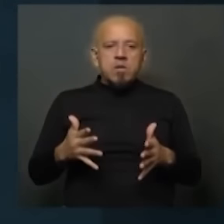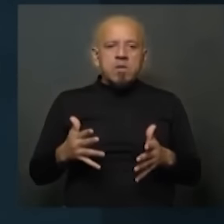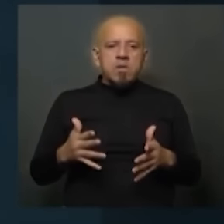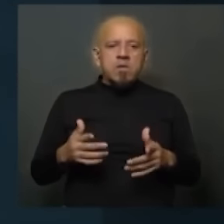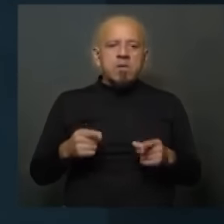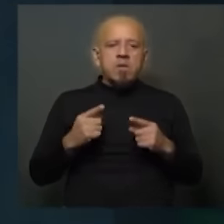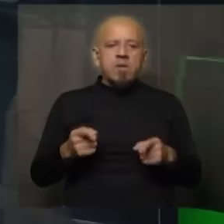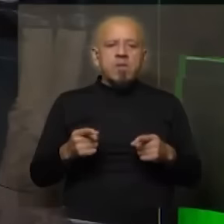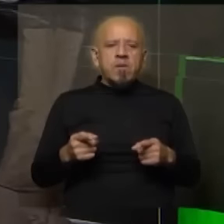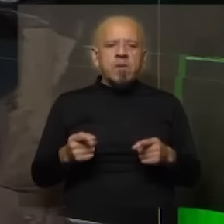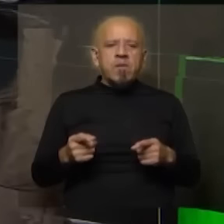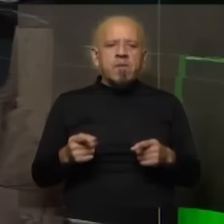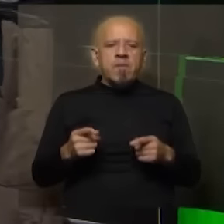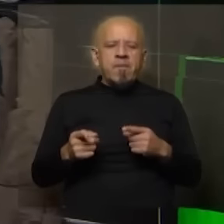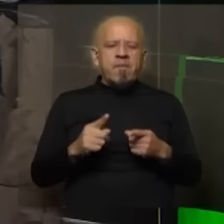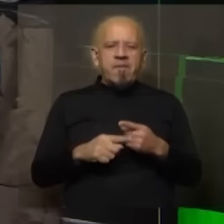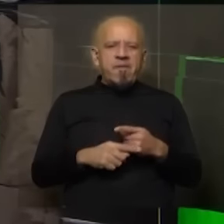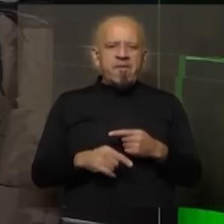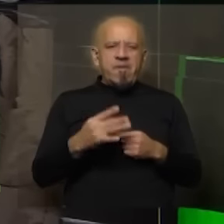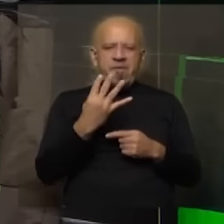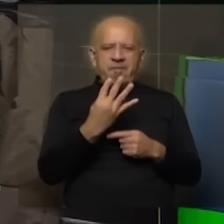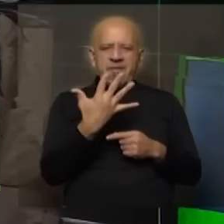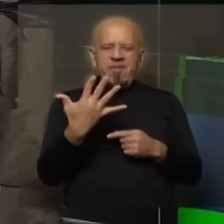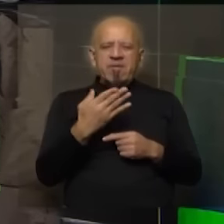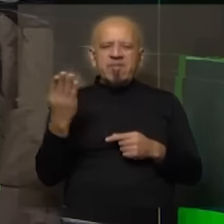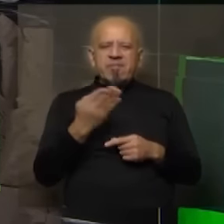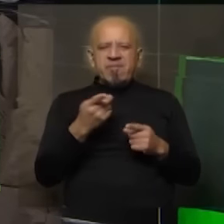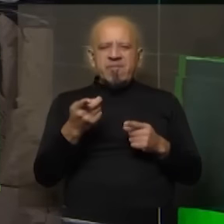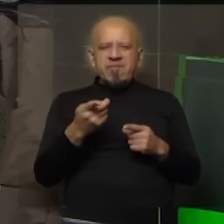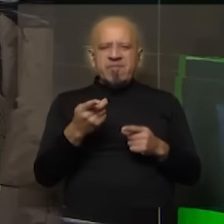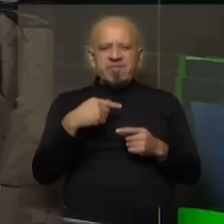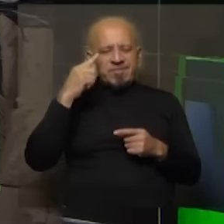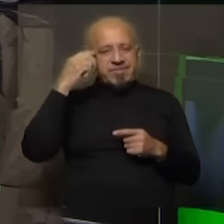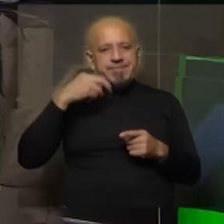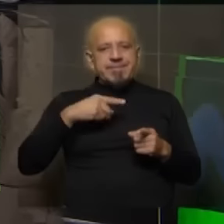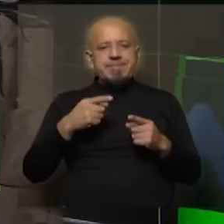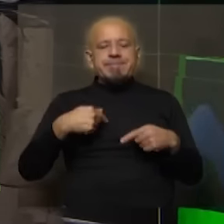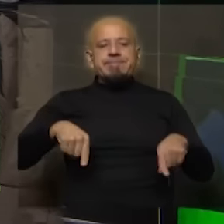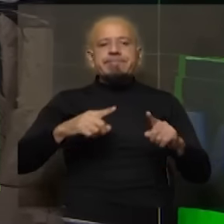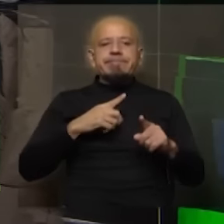esta placa resume los resultados. 45% de las opiniones dijeron